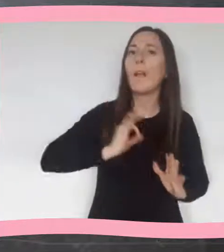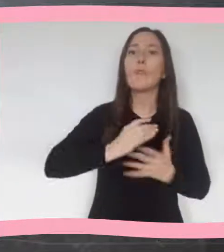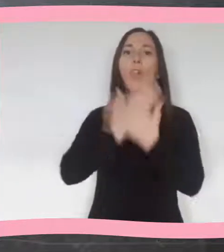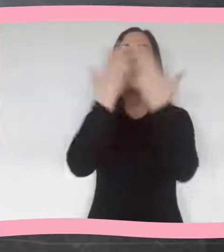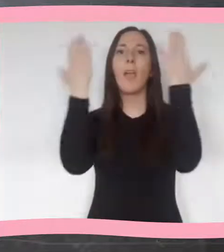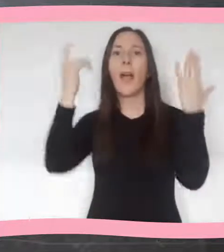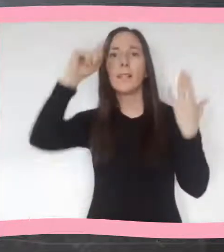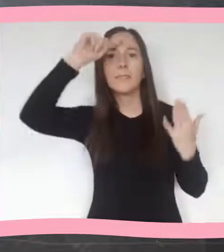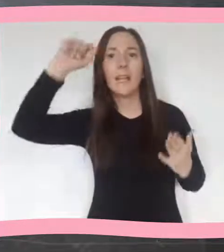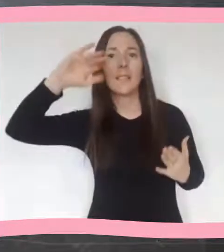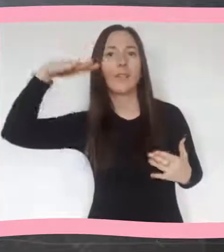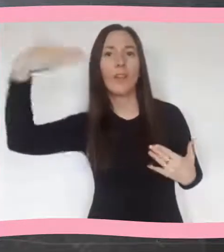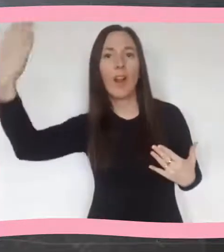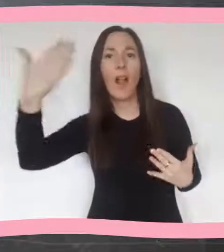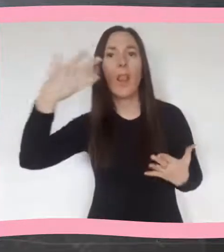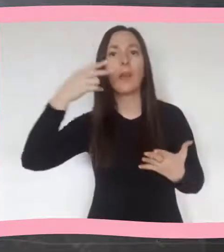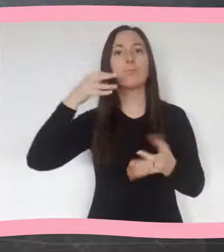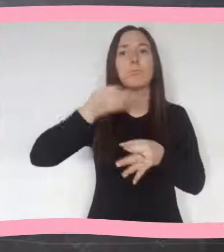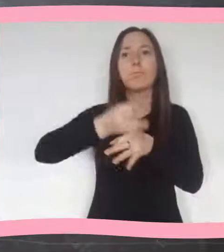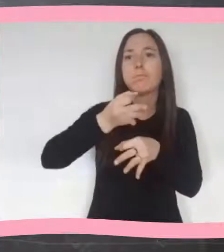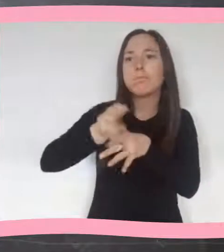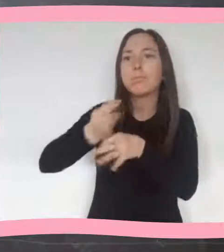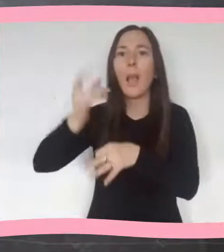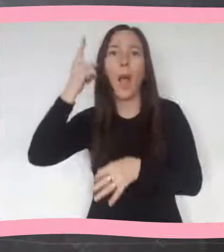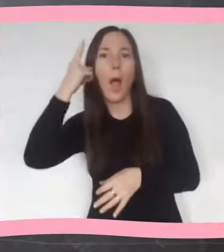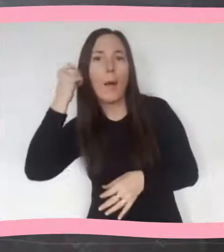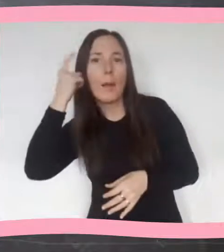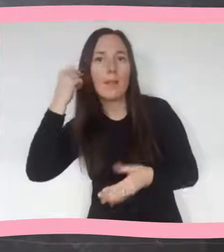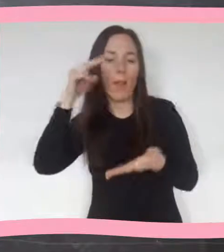como el Día Internacional de la Alfabetización.